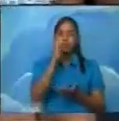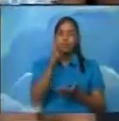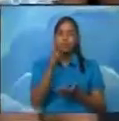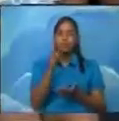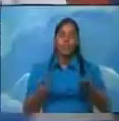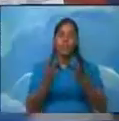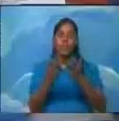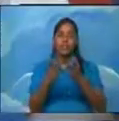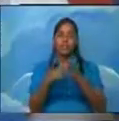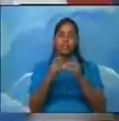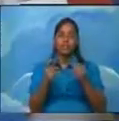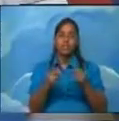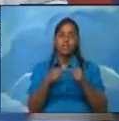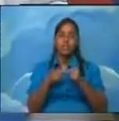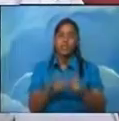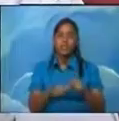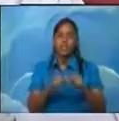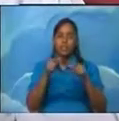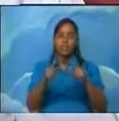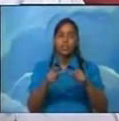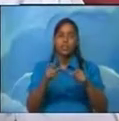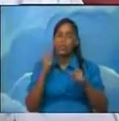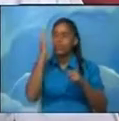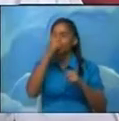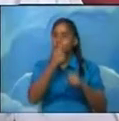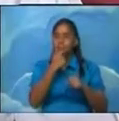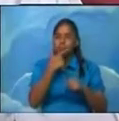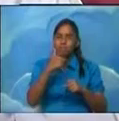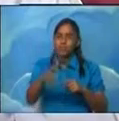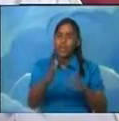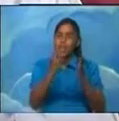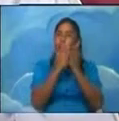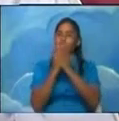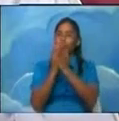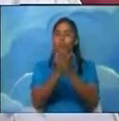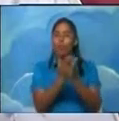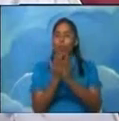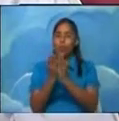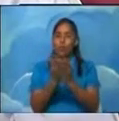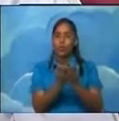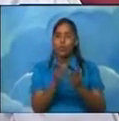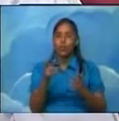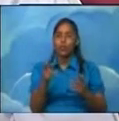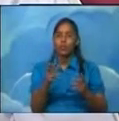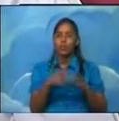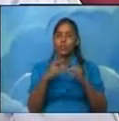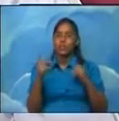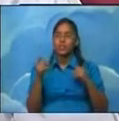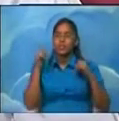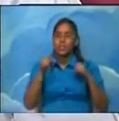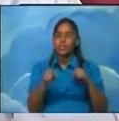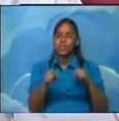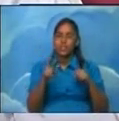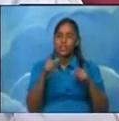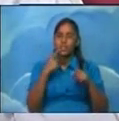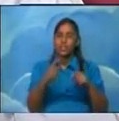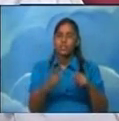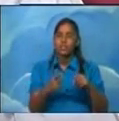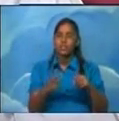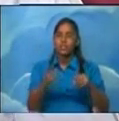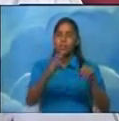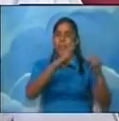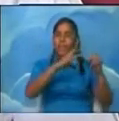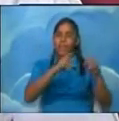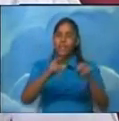gloria a Dios. Amén. Seguimos en este maravilloso estudio. Me corresponde los textos 11 y 12. Dice: la